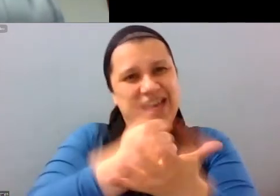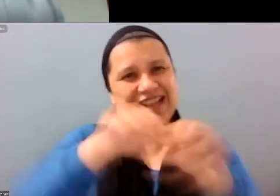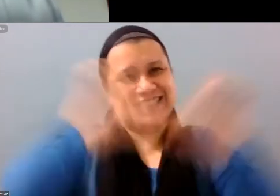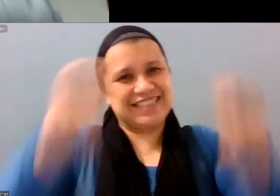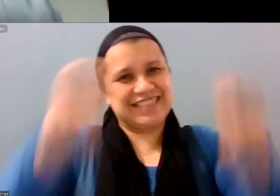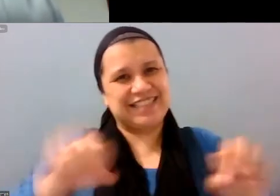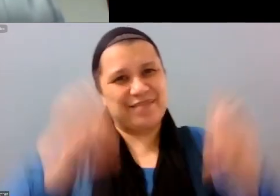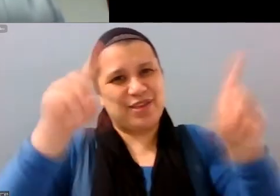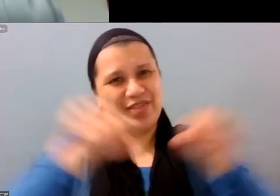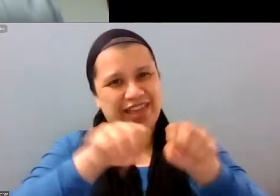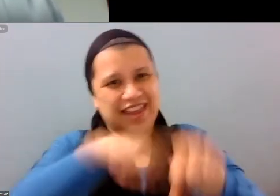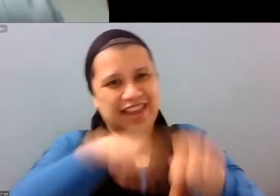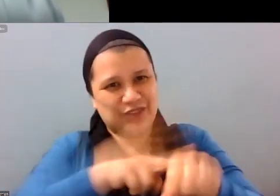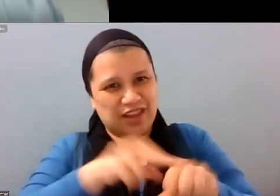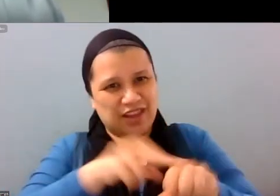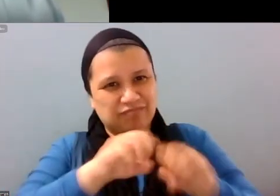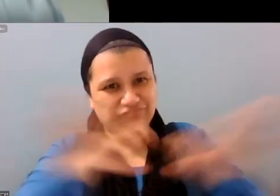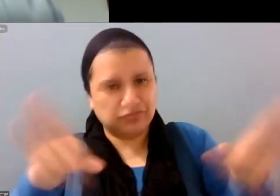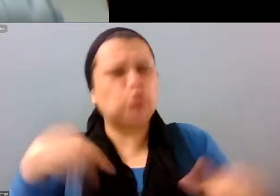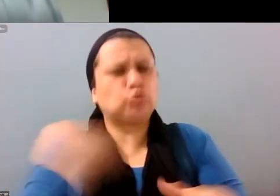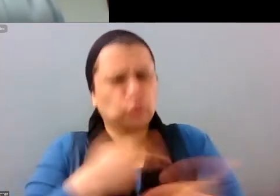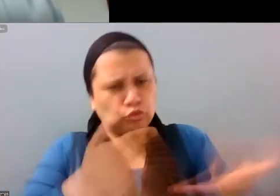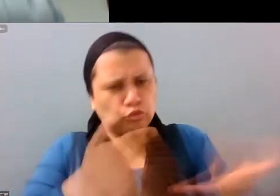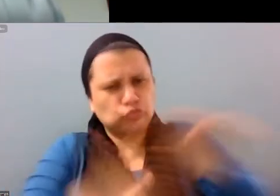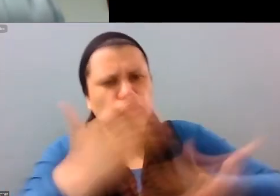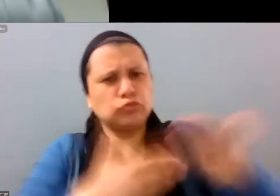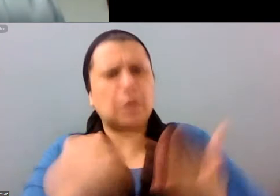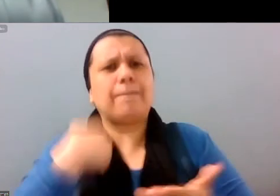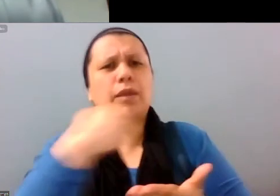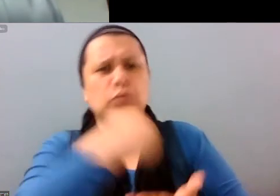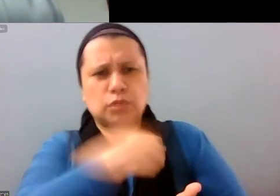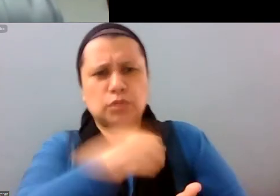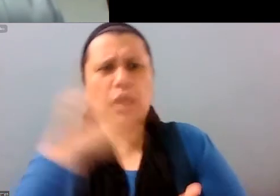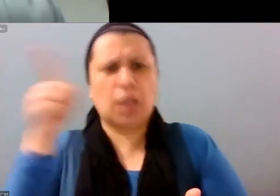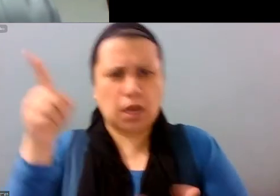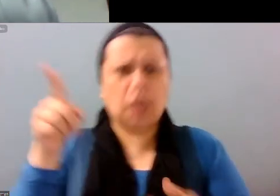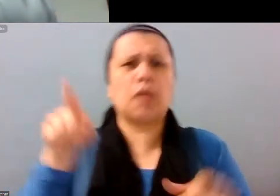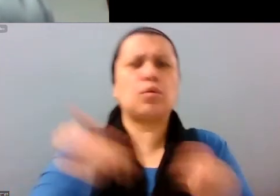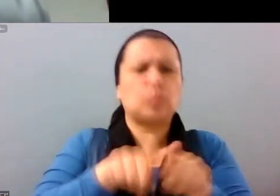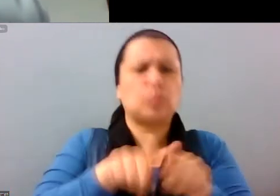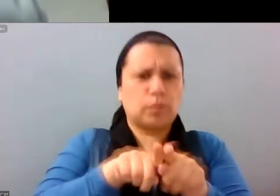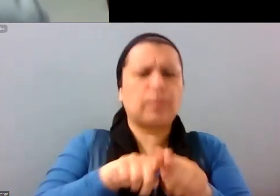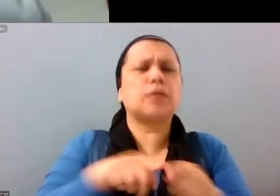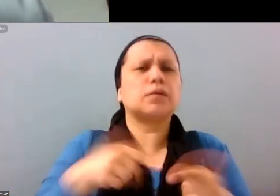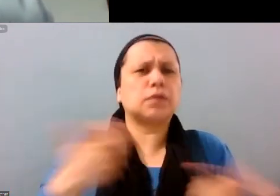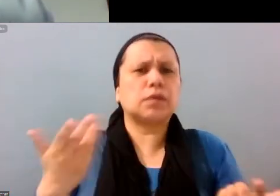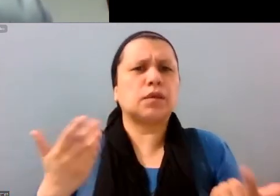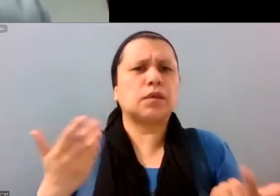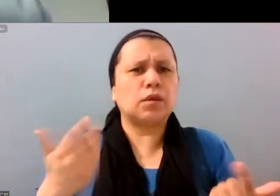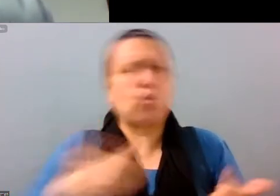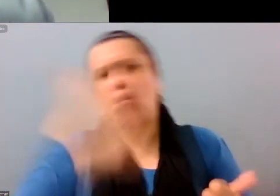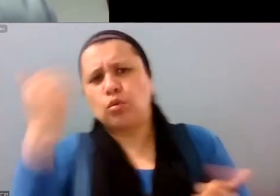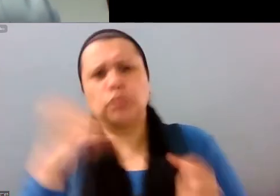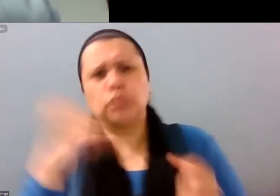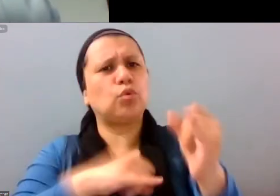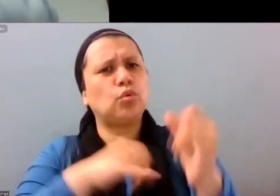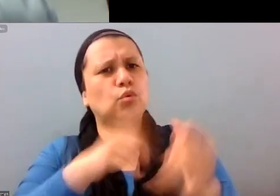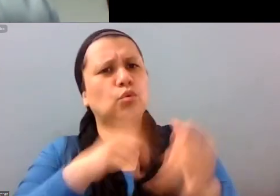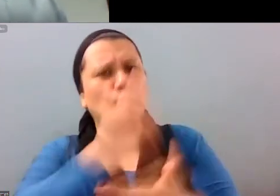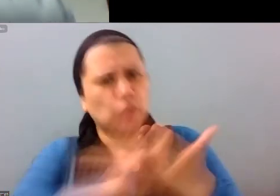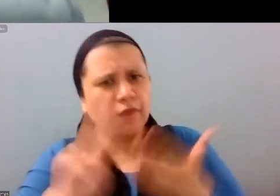pandemia colaboramos no solo con el MEP en lo que estuvo a nuestro alcance sino también con otras universidades y con otras universidades